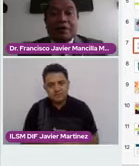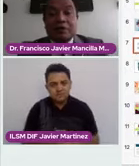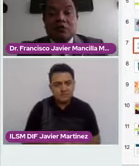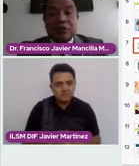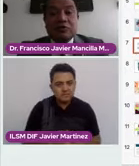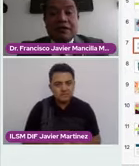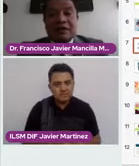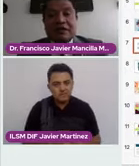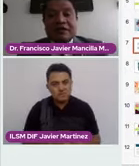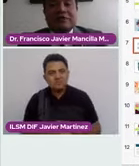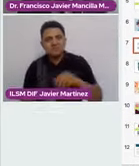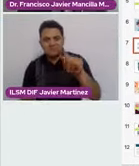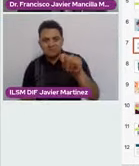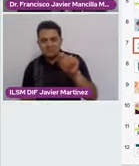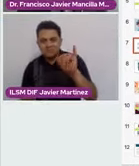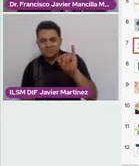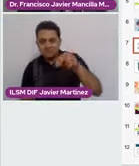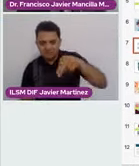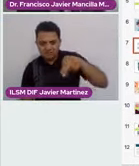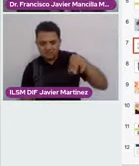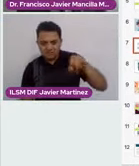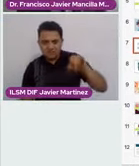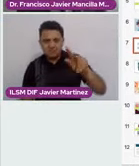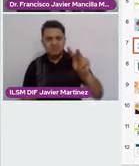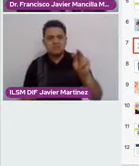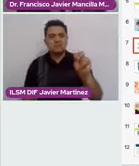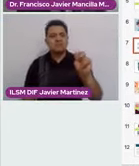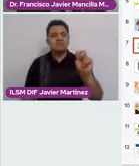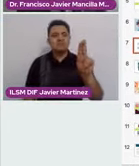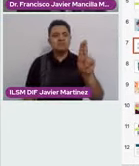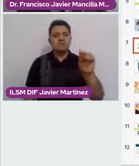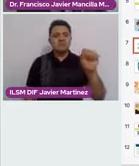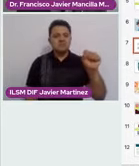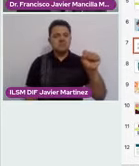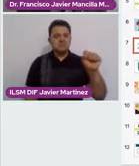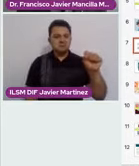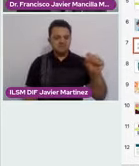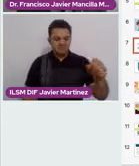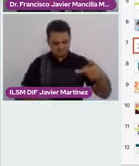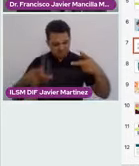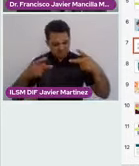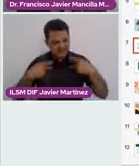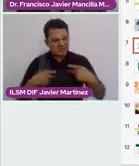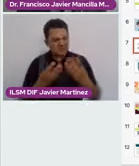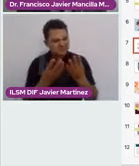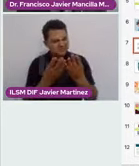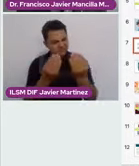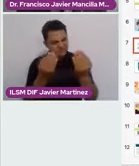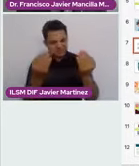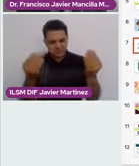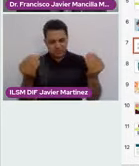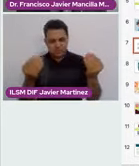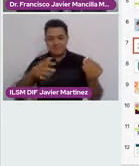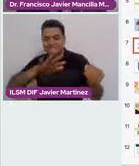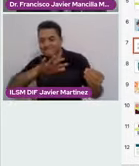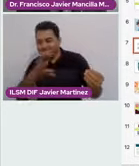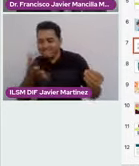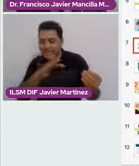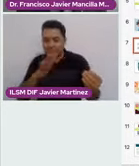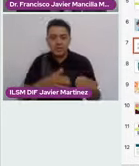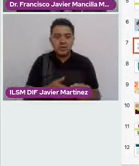de que el tinnitus es un padecimiento muy frecuente. Entre el 10 al 15% de las personas tienen una forma